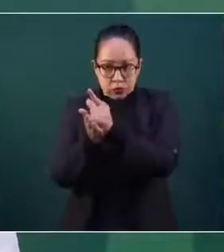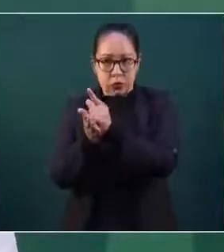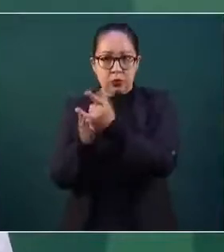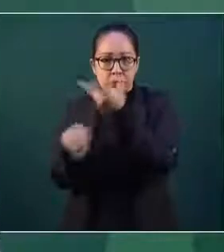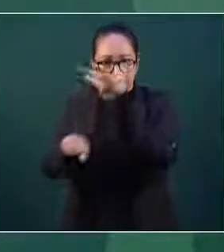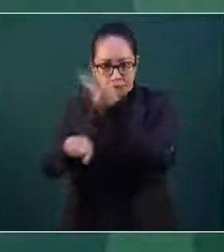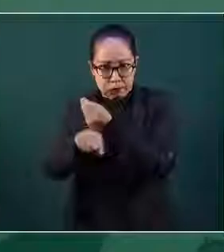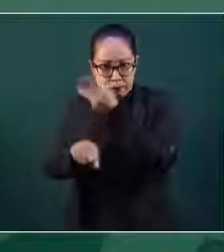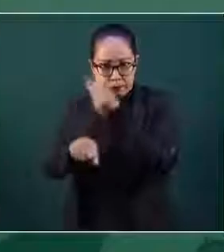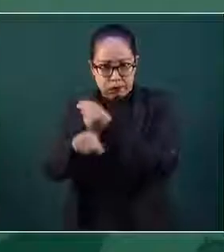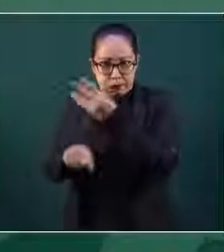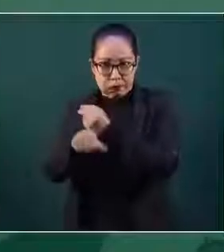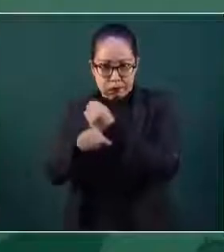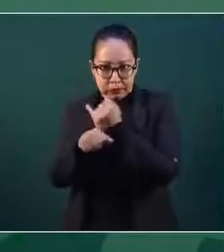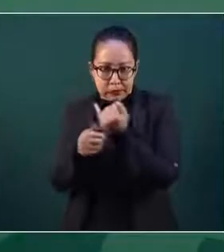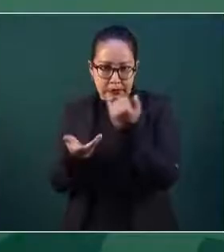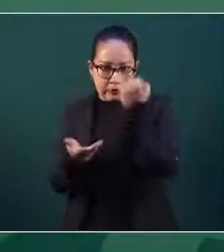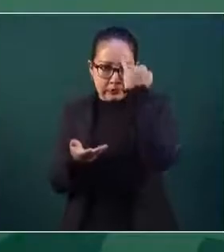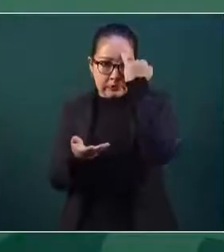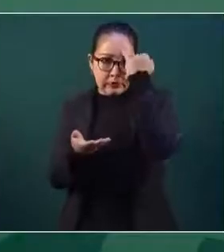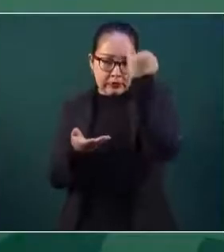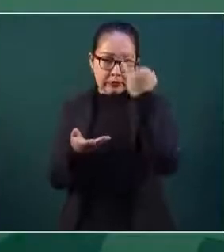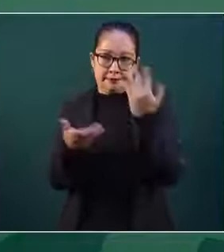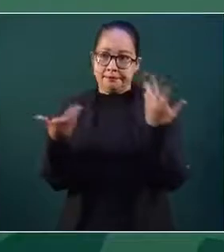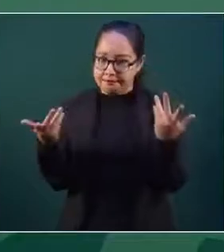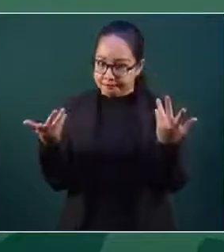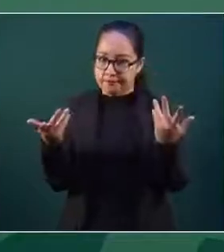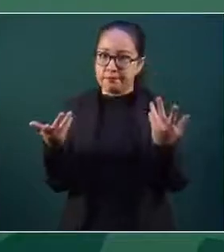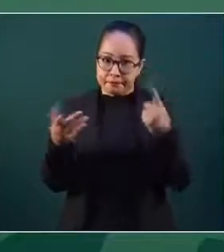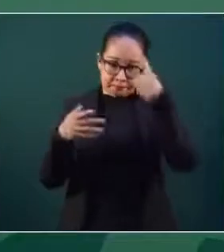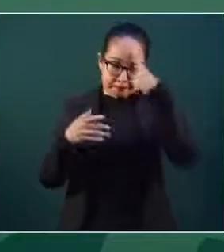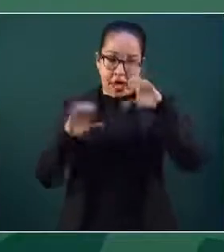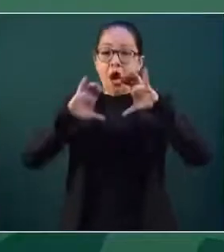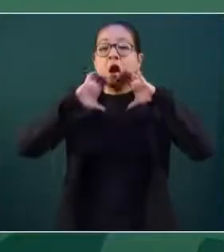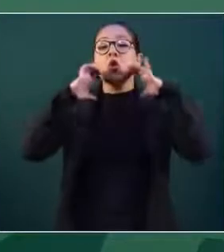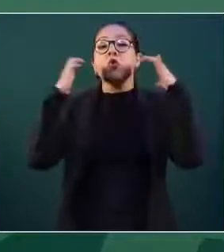otra iniciativa de reforma al Congreso,